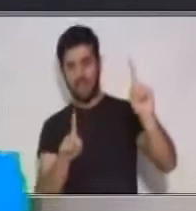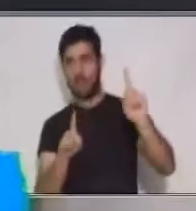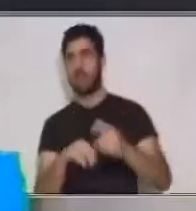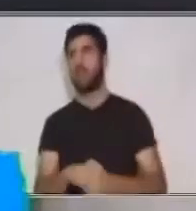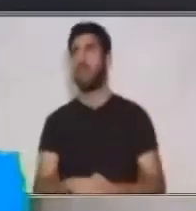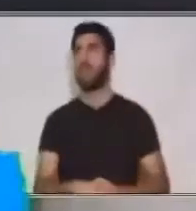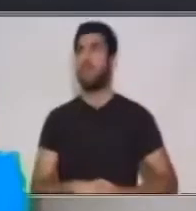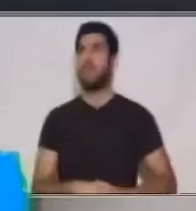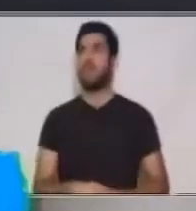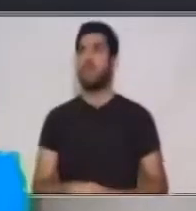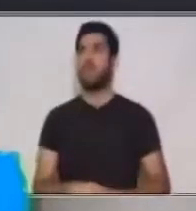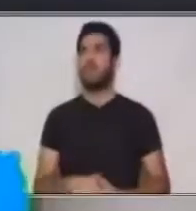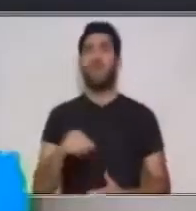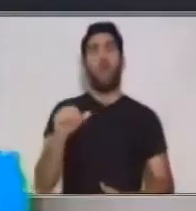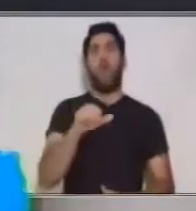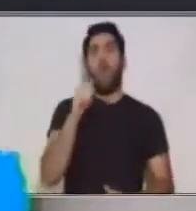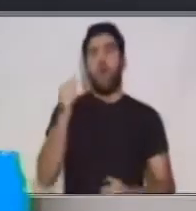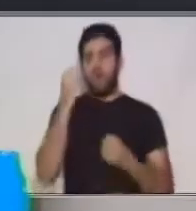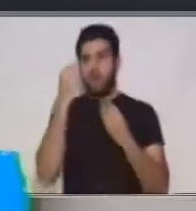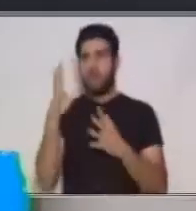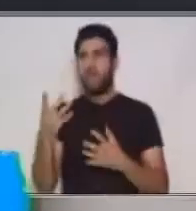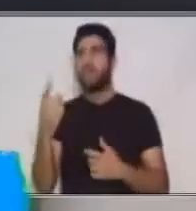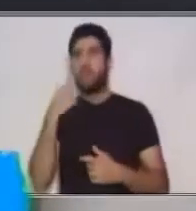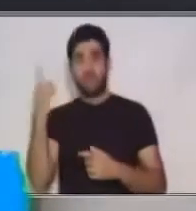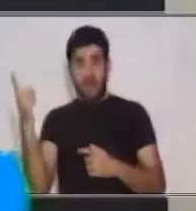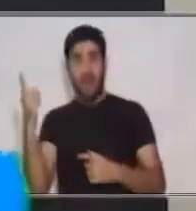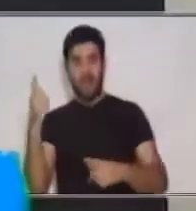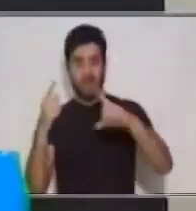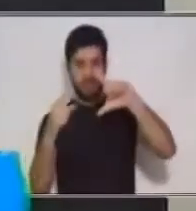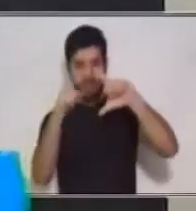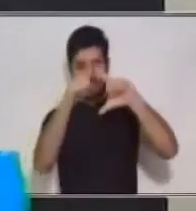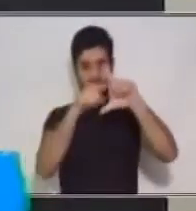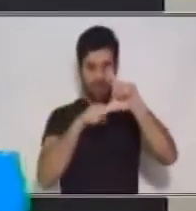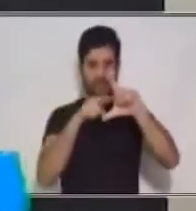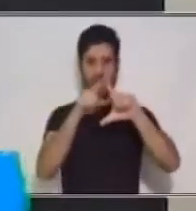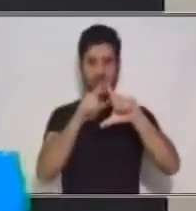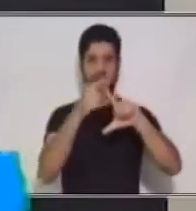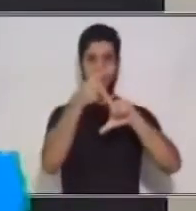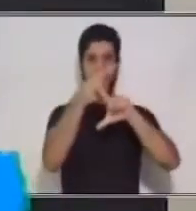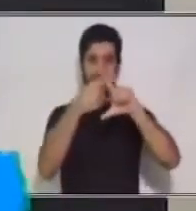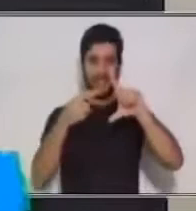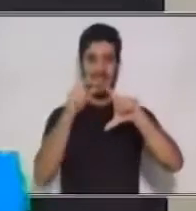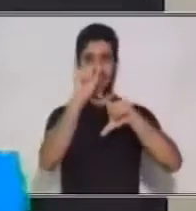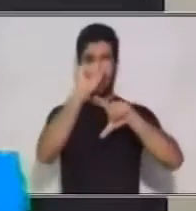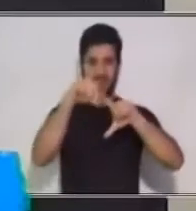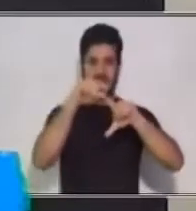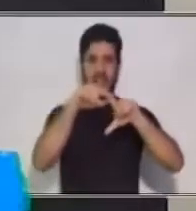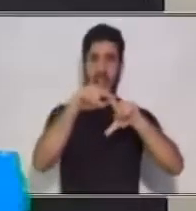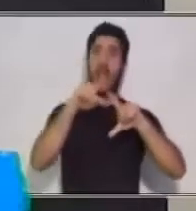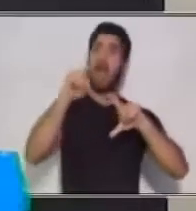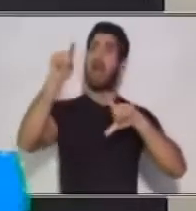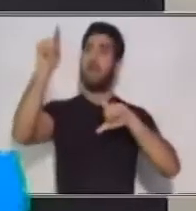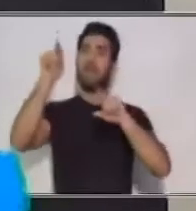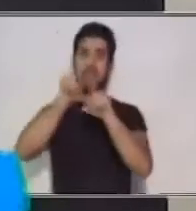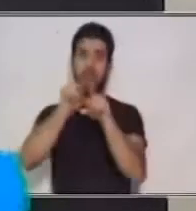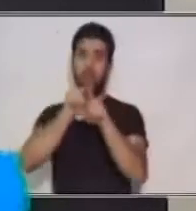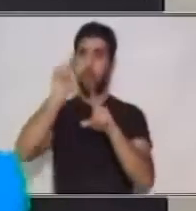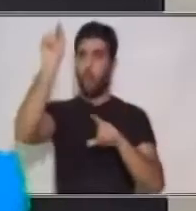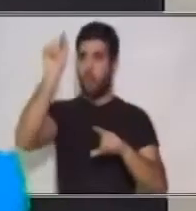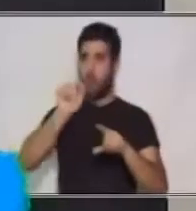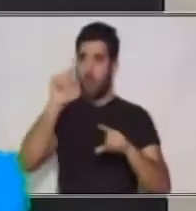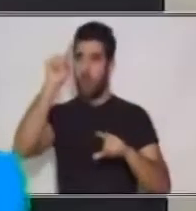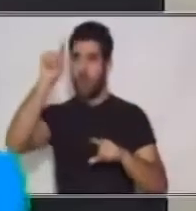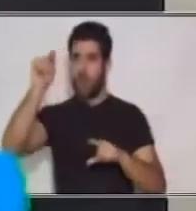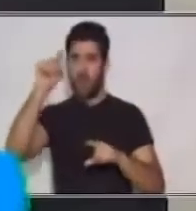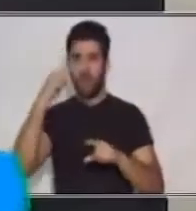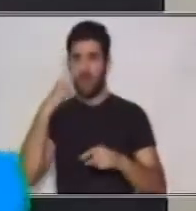dando? Que este lado del triángulo va a ser con la misma medida que este otro. ¿Por qué? Porque aquí me lo está dando